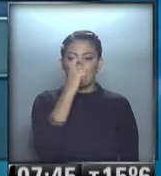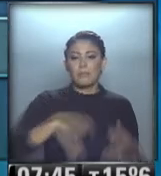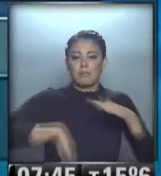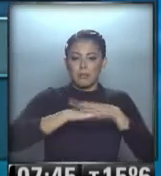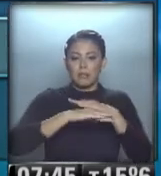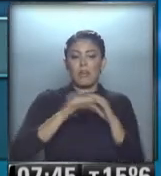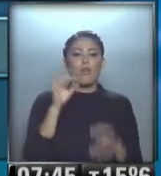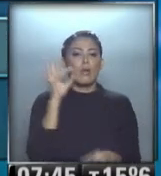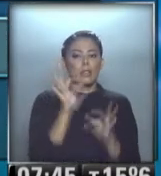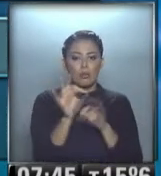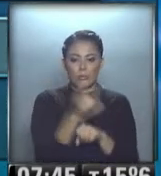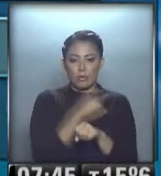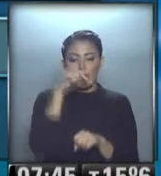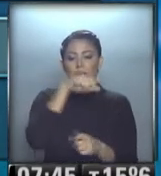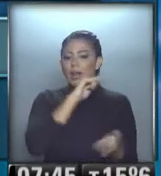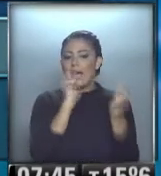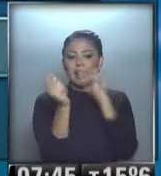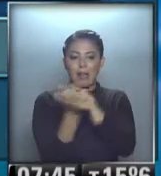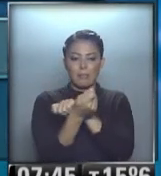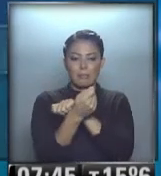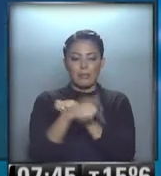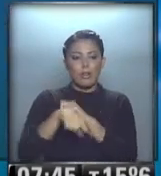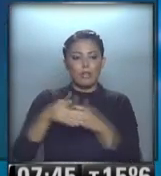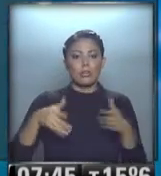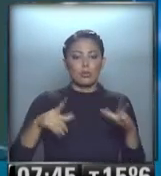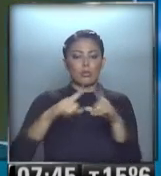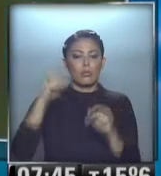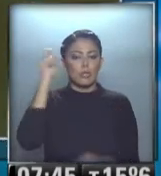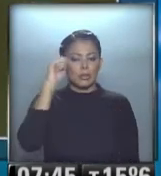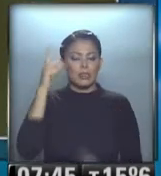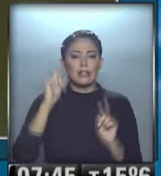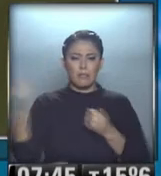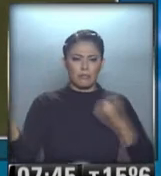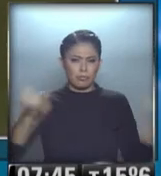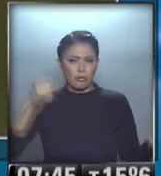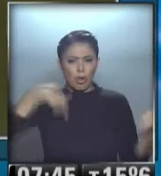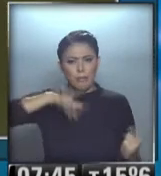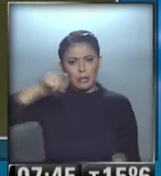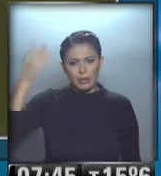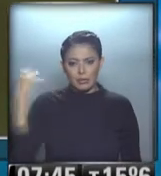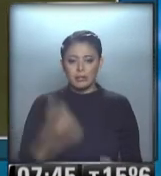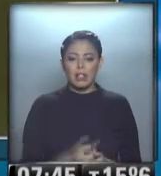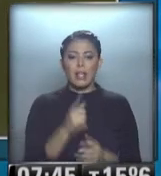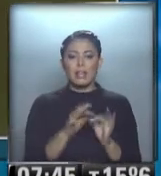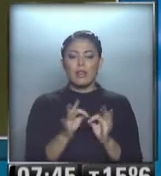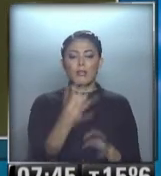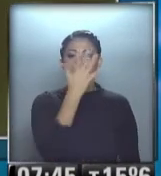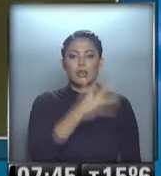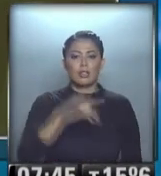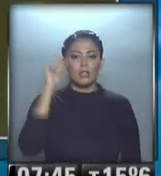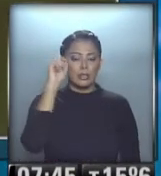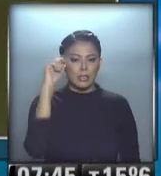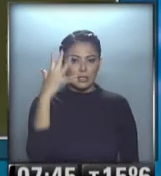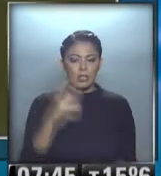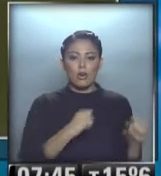por hora. Dejamos atrás la 8 en busca de la ruta 33 con mucho movimiento de camiones hoy más que nunca, kilómetro 535